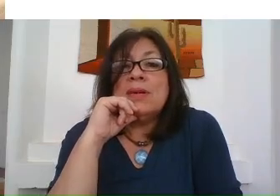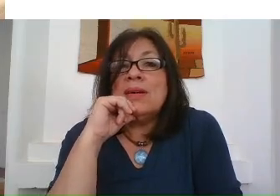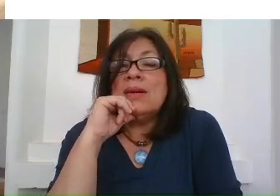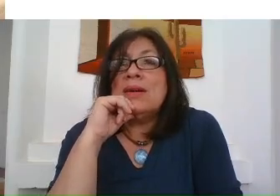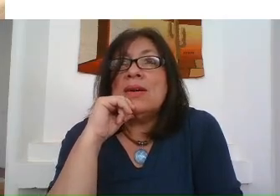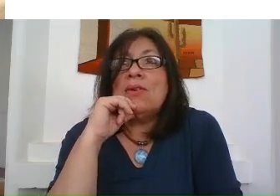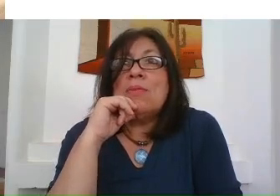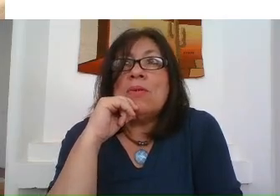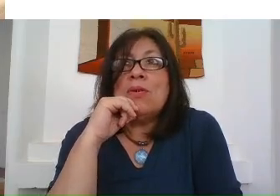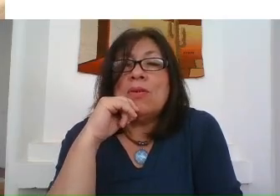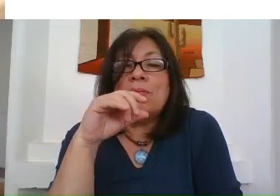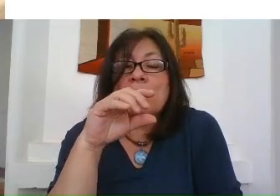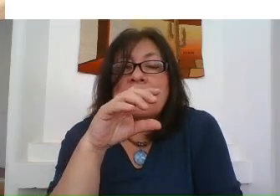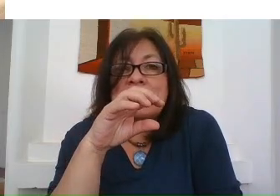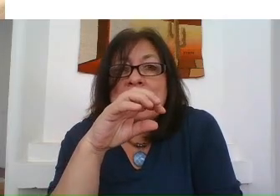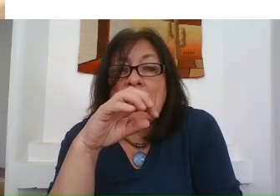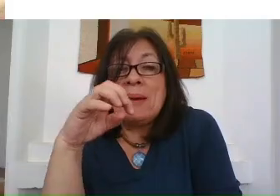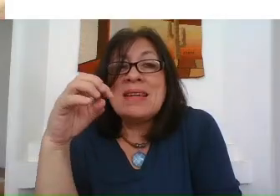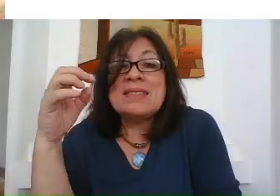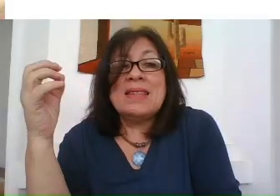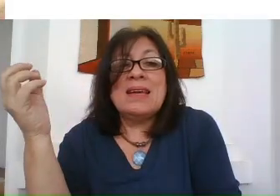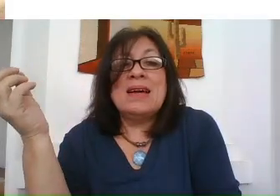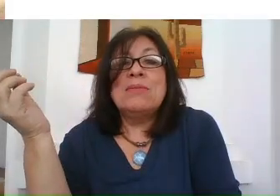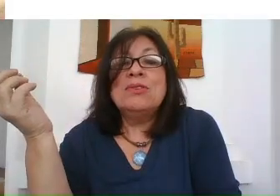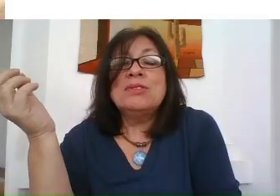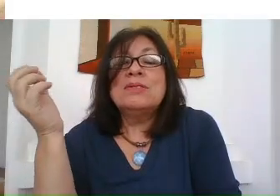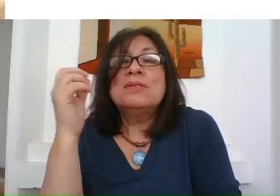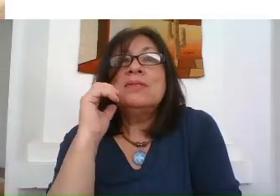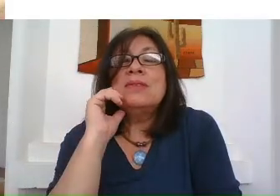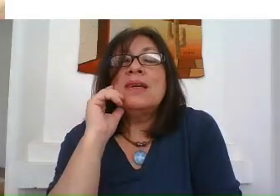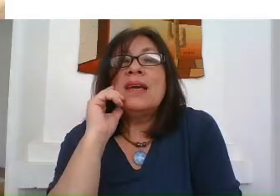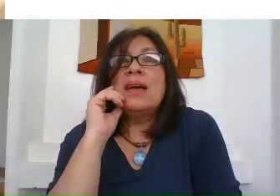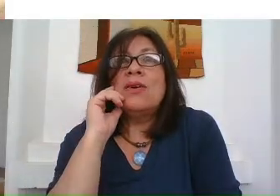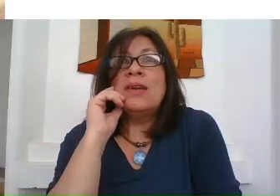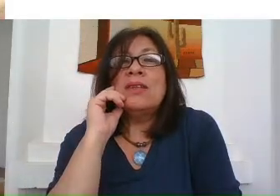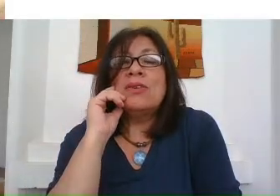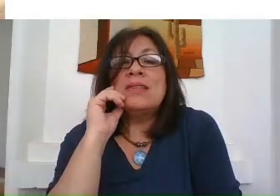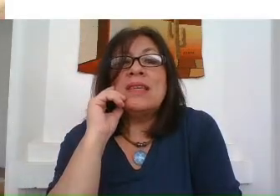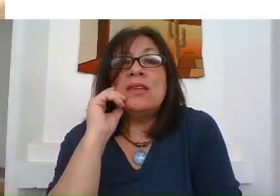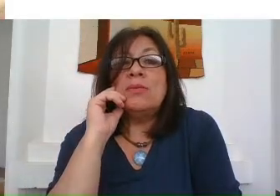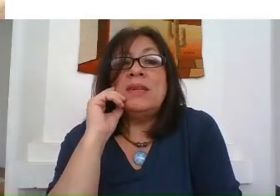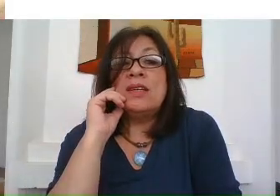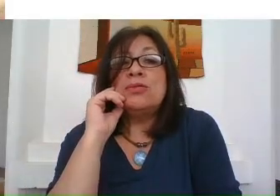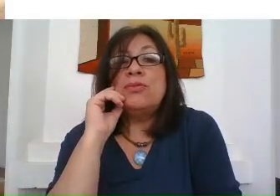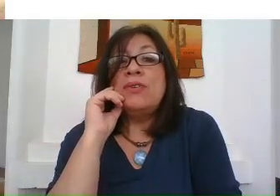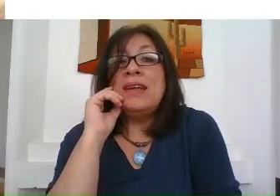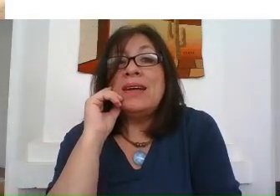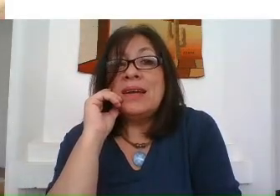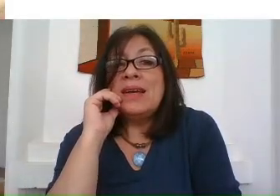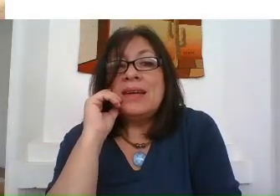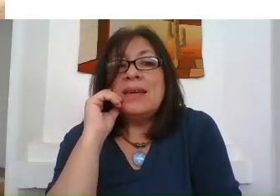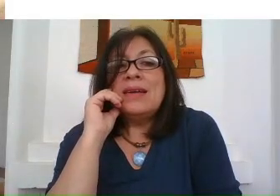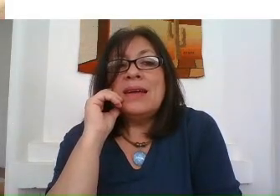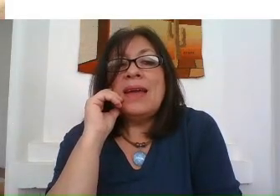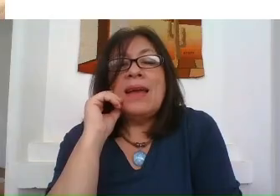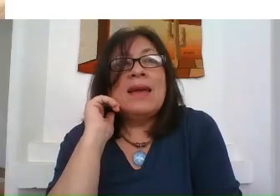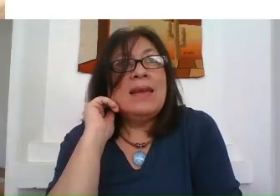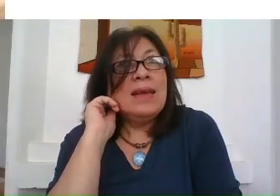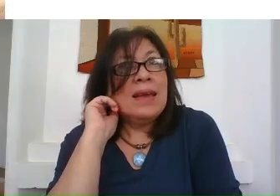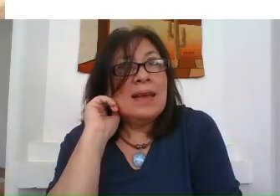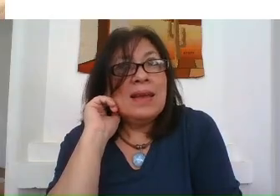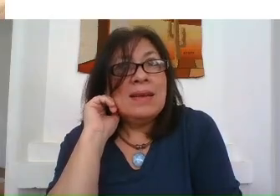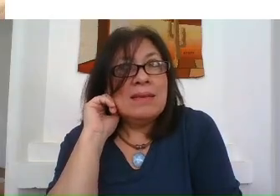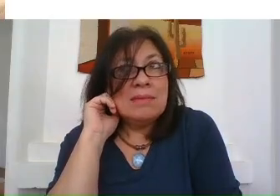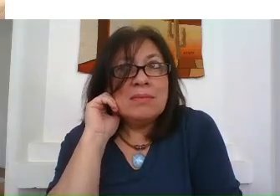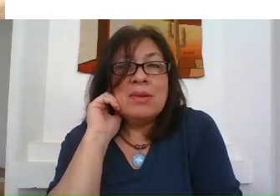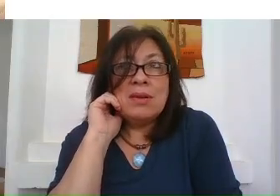mm, como se desplazan, digamos, con esto que se denomina shuffling,